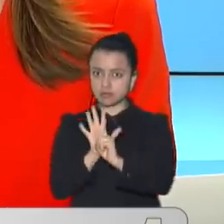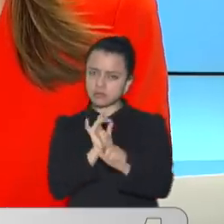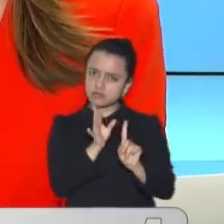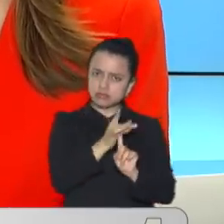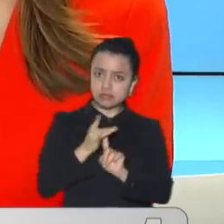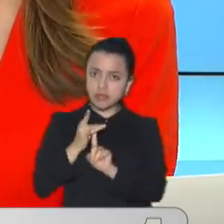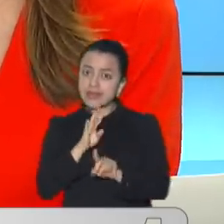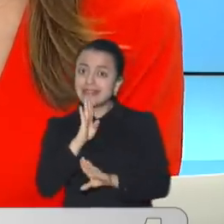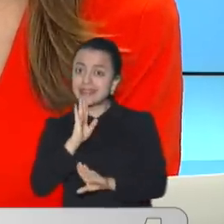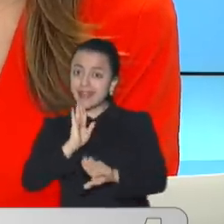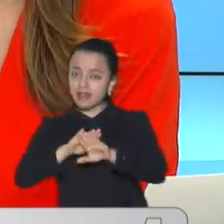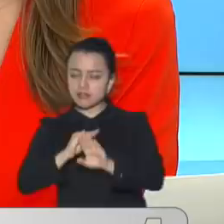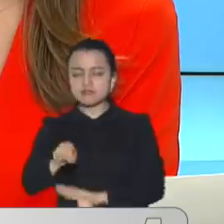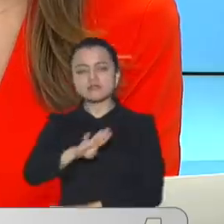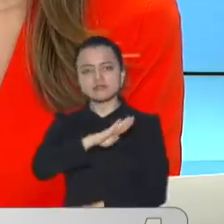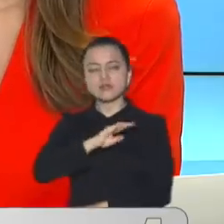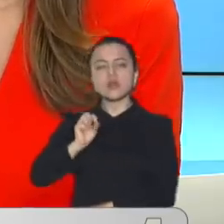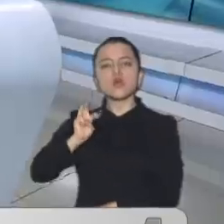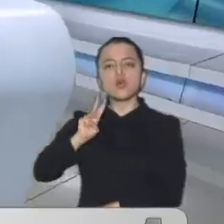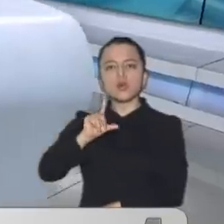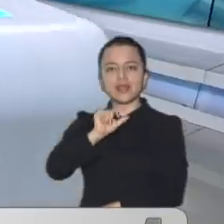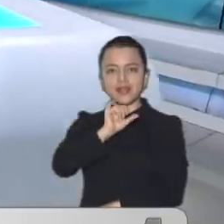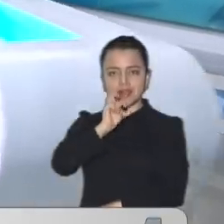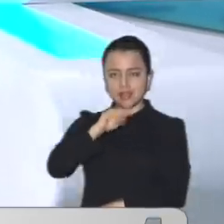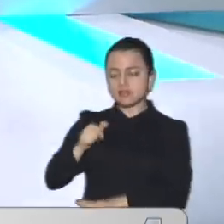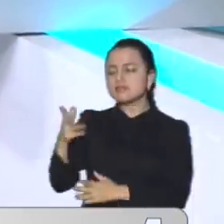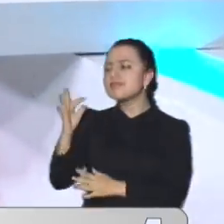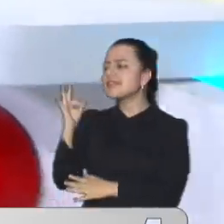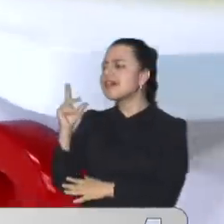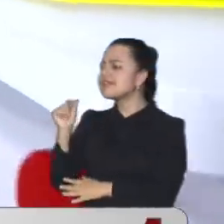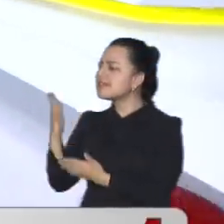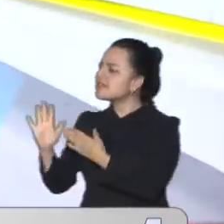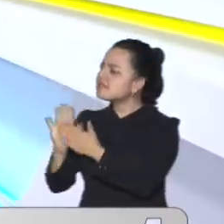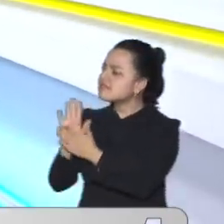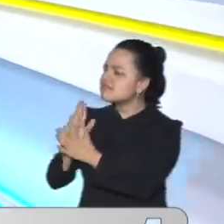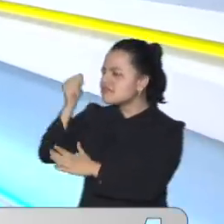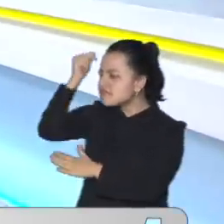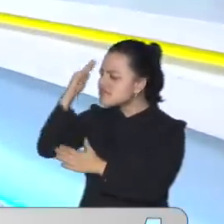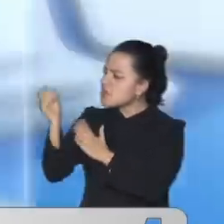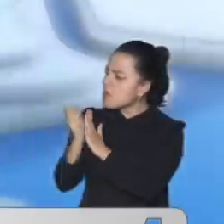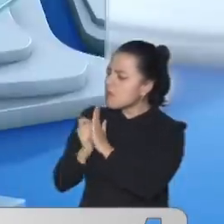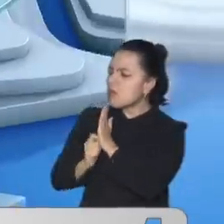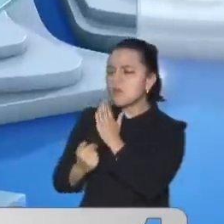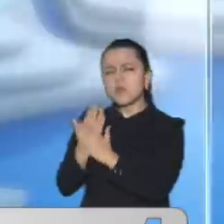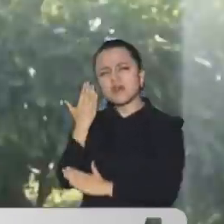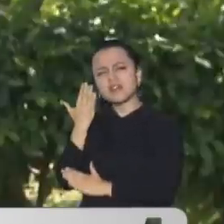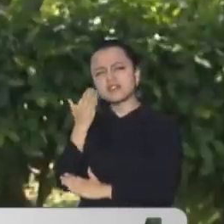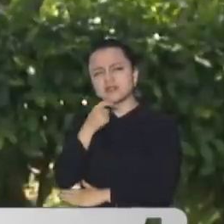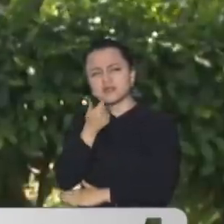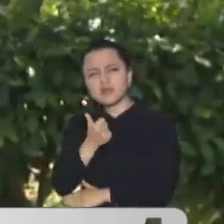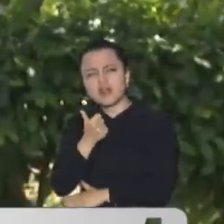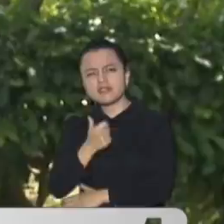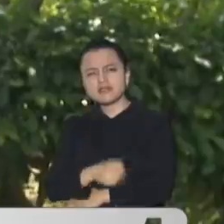anunció el alcalde de la ciudad, William Dow. Tatiana, en Cartagena, ¿cuáles serán esas nuevas medidas?